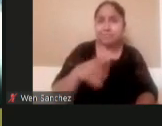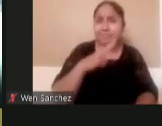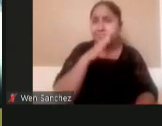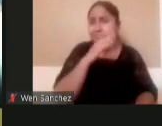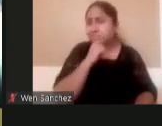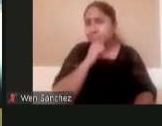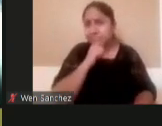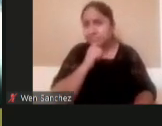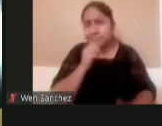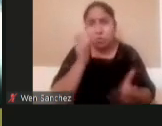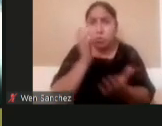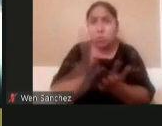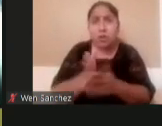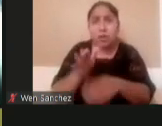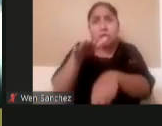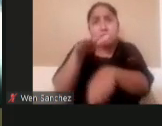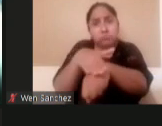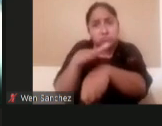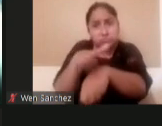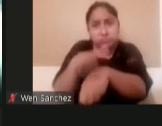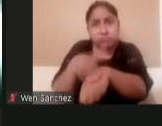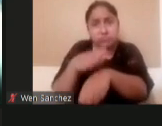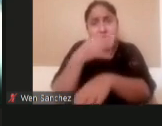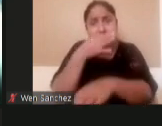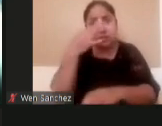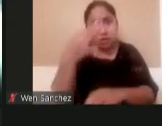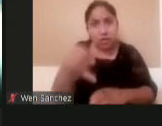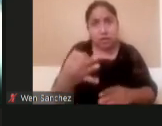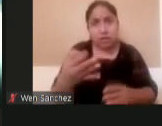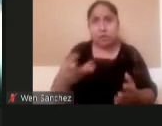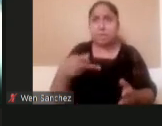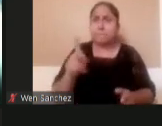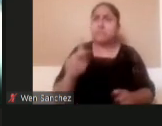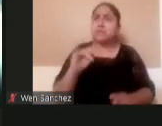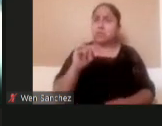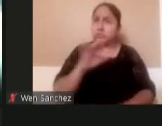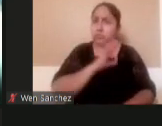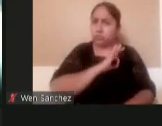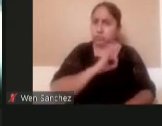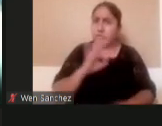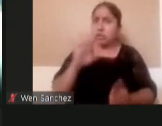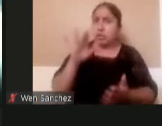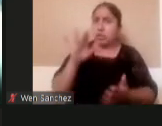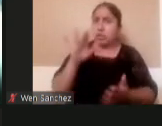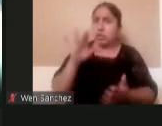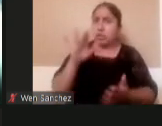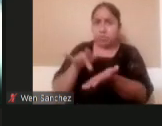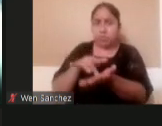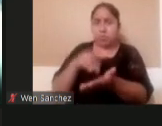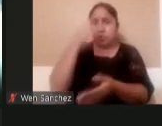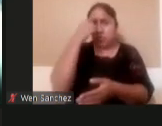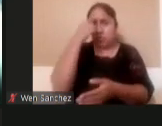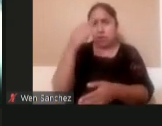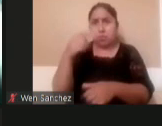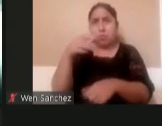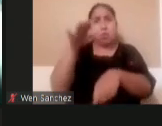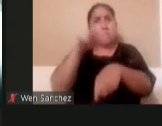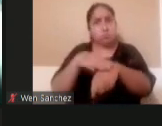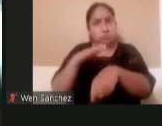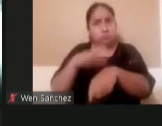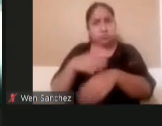de manifestarnos como ayuntamiento en solidaridad a toda la ciudadanía, y pues coincido en que debe ser una